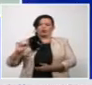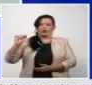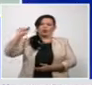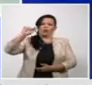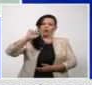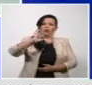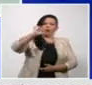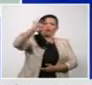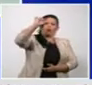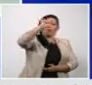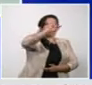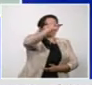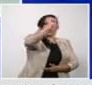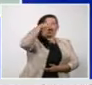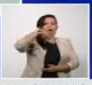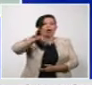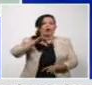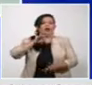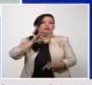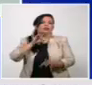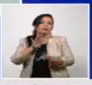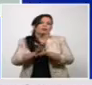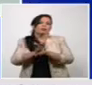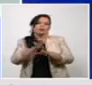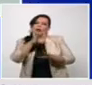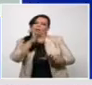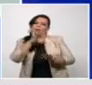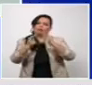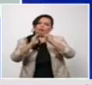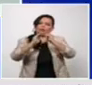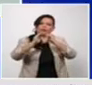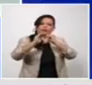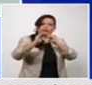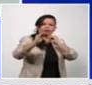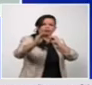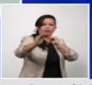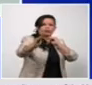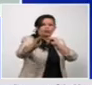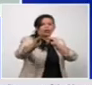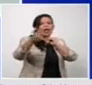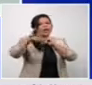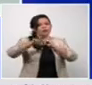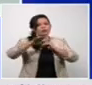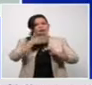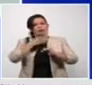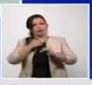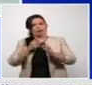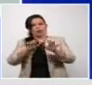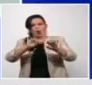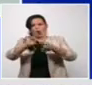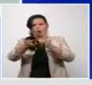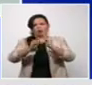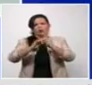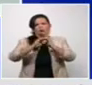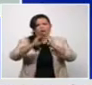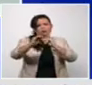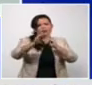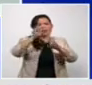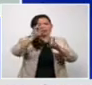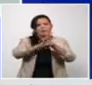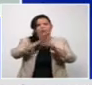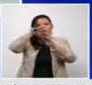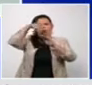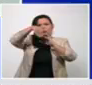meseta que quiere hacer que realmente lo que esperamos es que vaya disminuyendo.